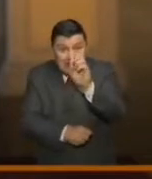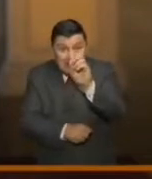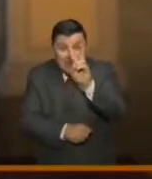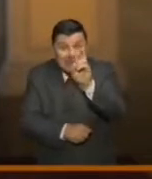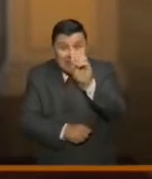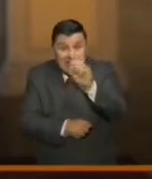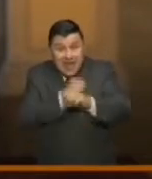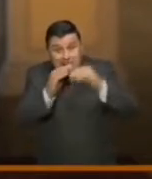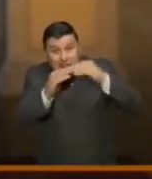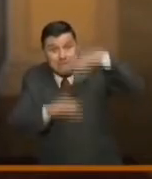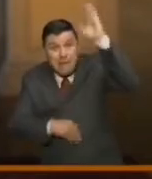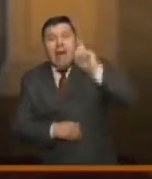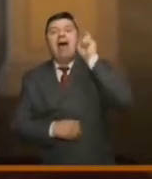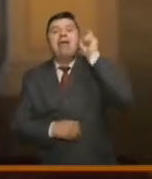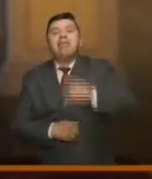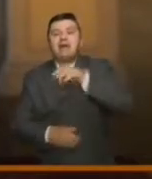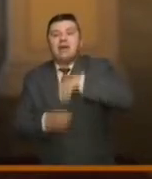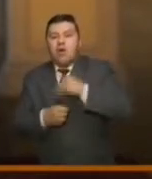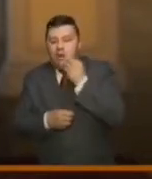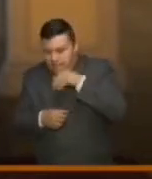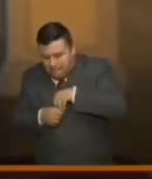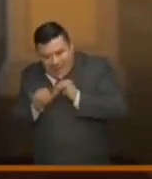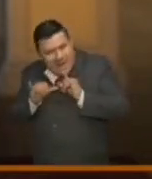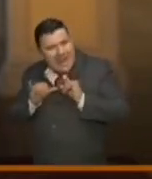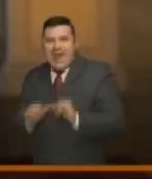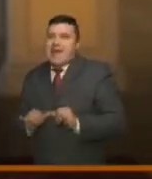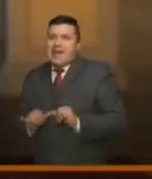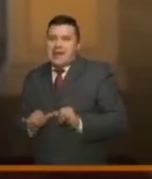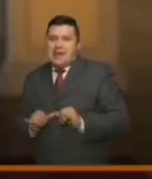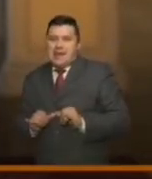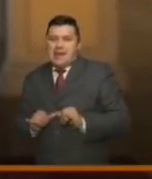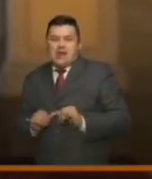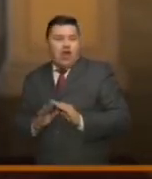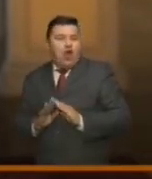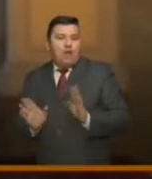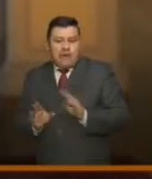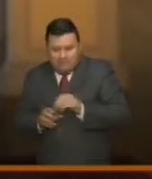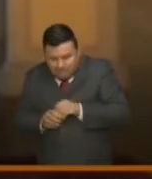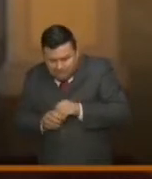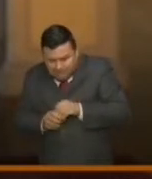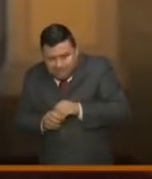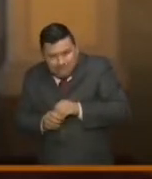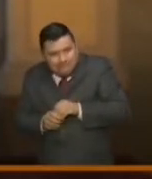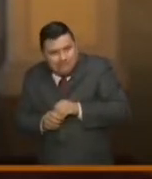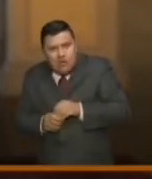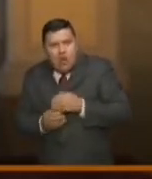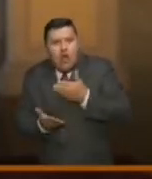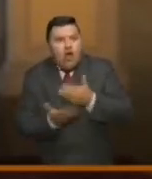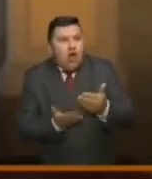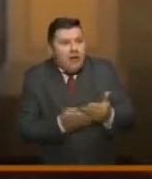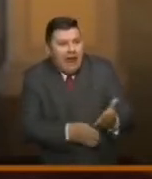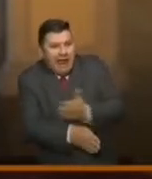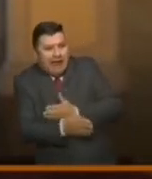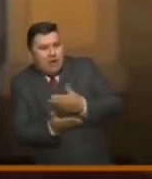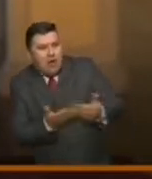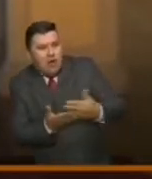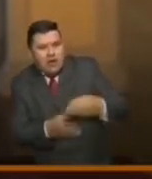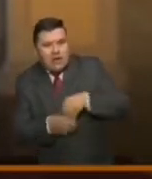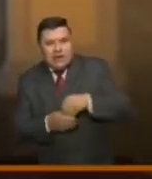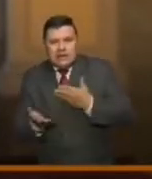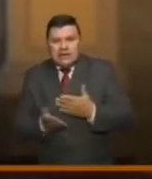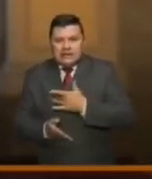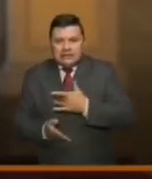deberán permanecer en sus hogares salvo para abastecerse de bienes de consumo y de primera necesidad utilizar